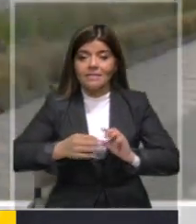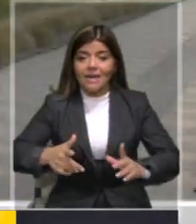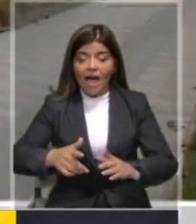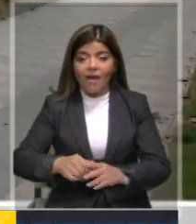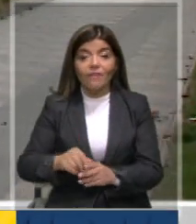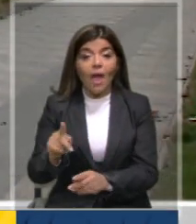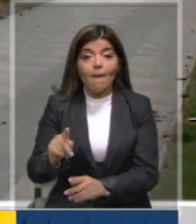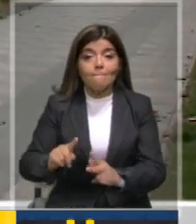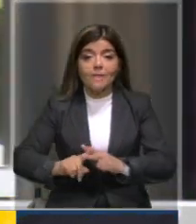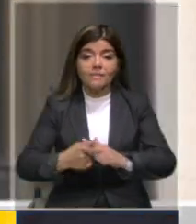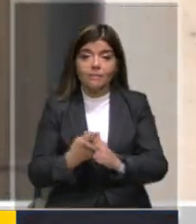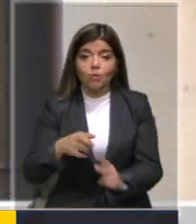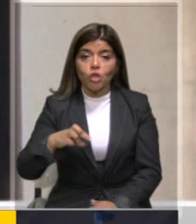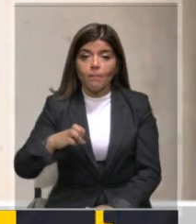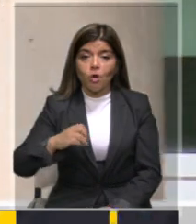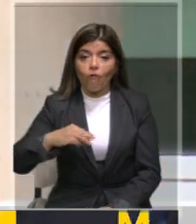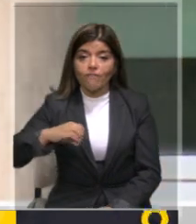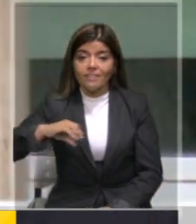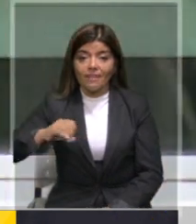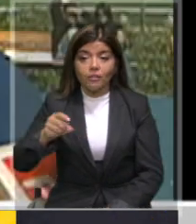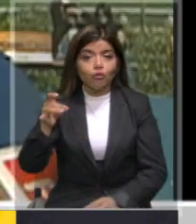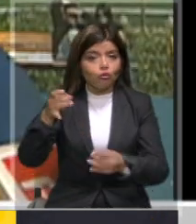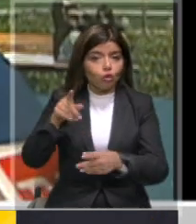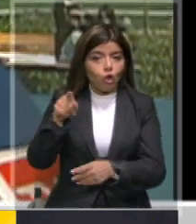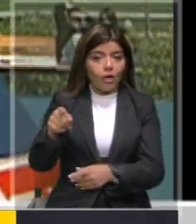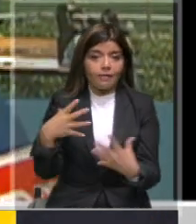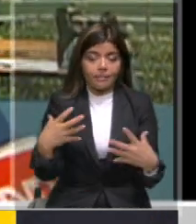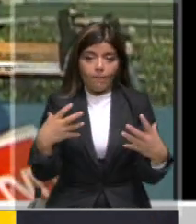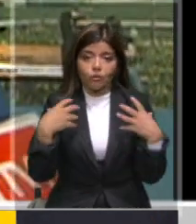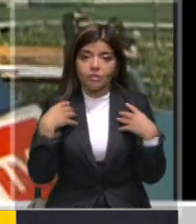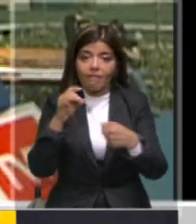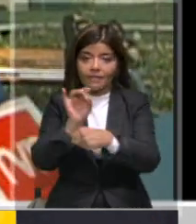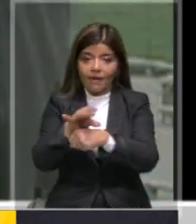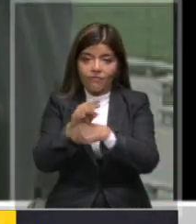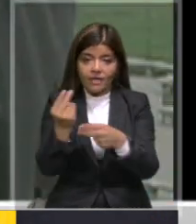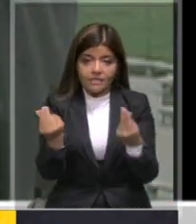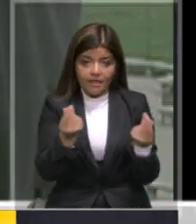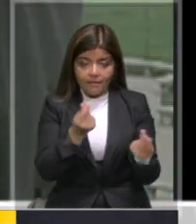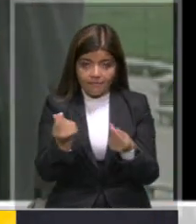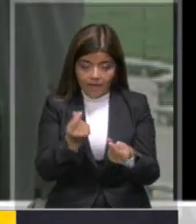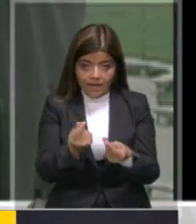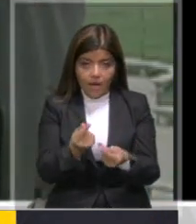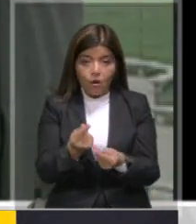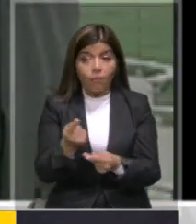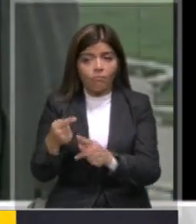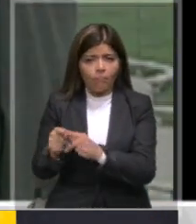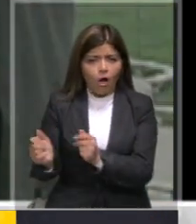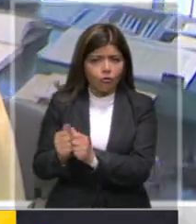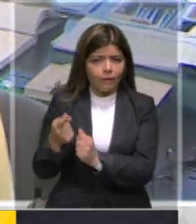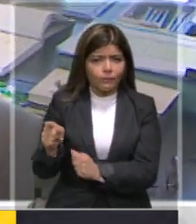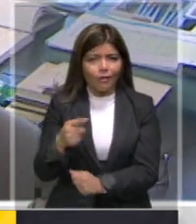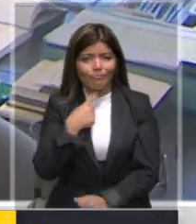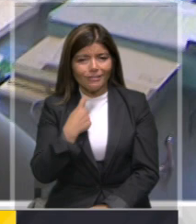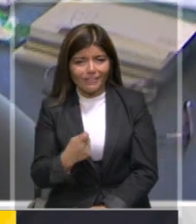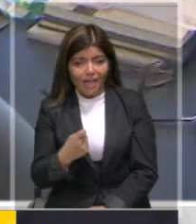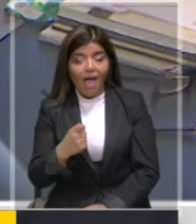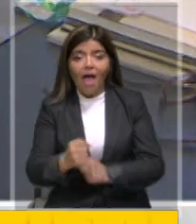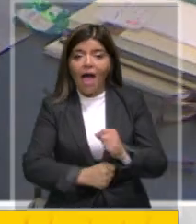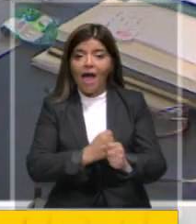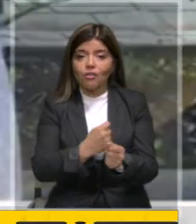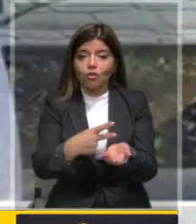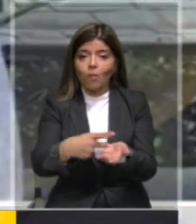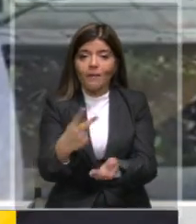probidad ya que solo él podía realizar estas transferencias de dinero forma parte de esta investigación que comenzó en el año